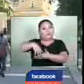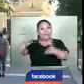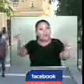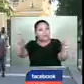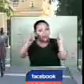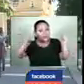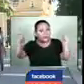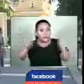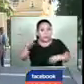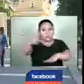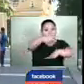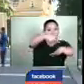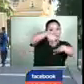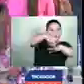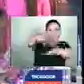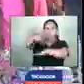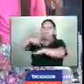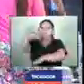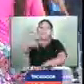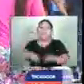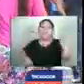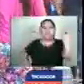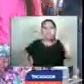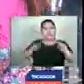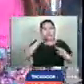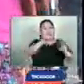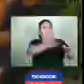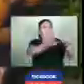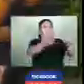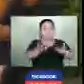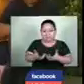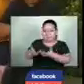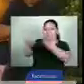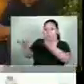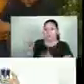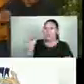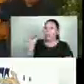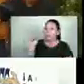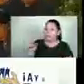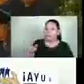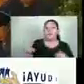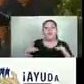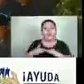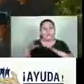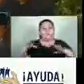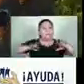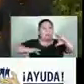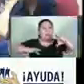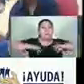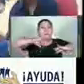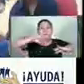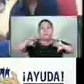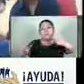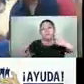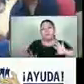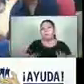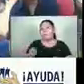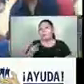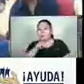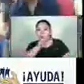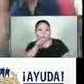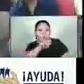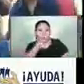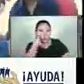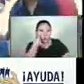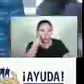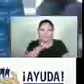por lo que las plazas del centro de San Salvador suelen estar abarrotadas, lo que podría generar nuevos contagios de coronavirus, pues no cumplen con el